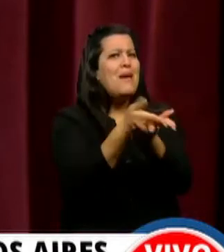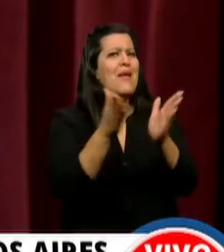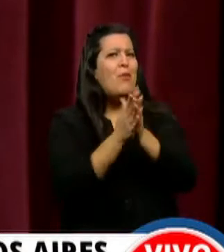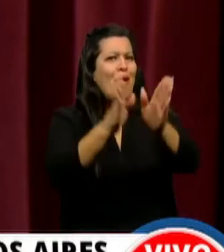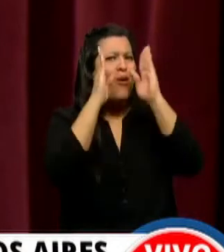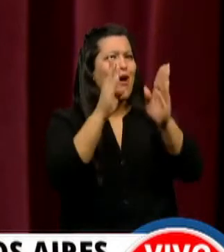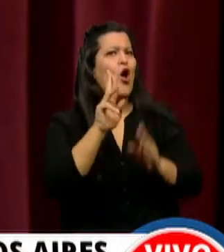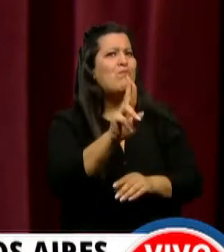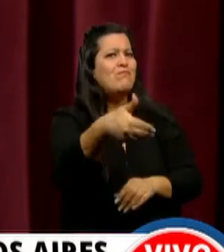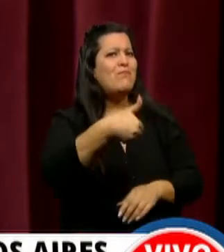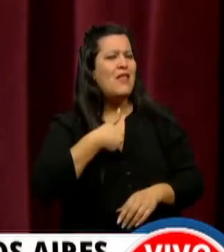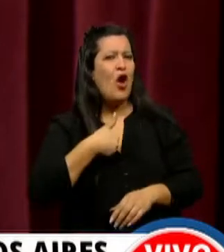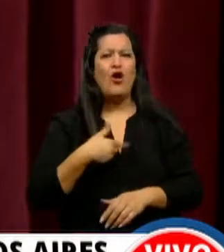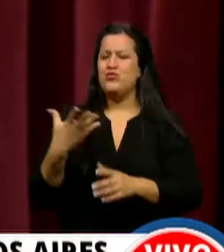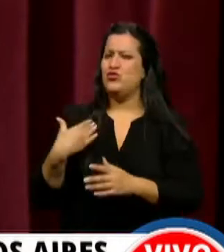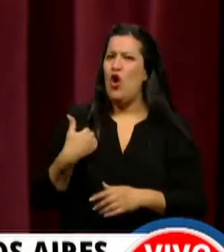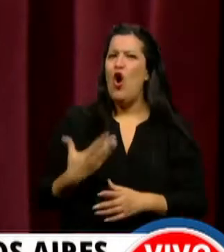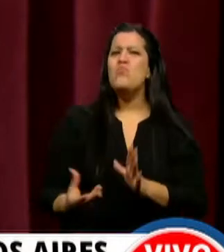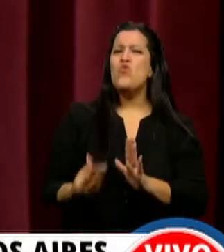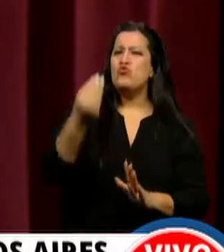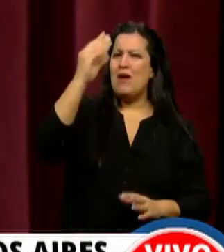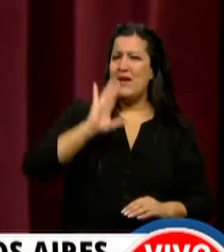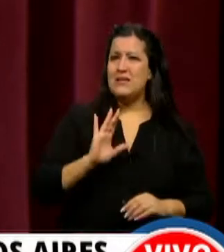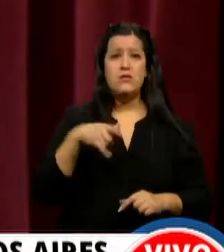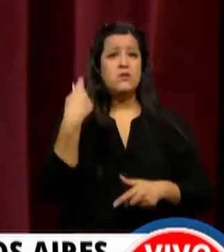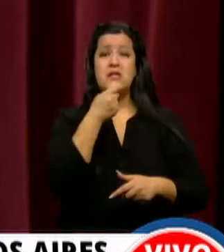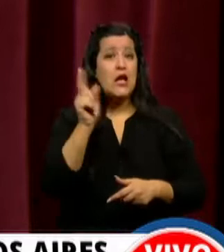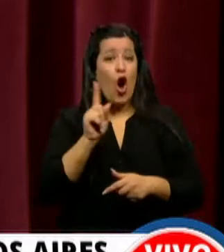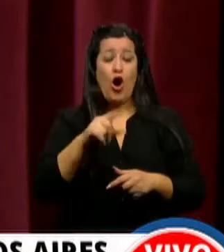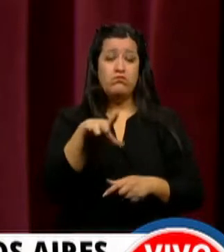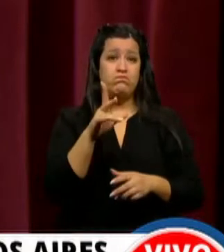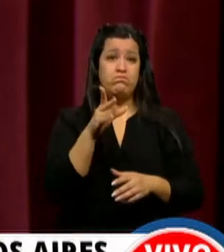cuestión de privilegio planteada, diputado. No le voy a conceder el uso de la palabra.